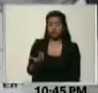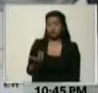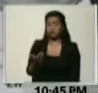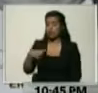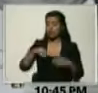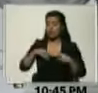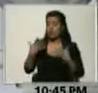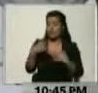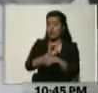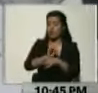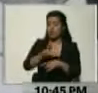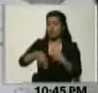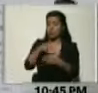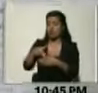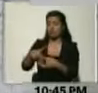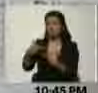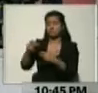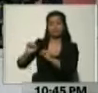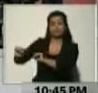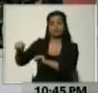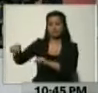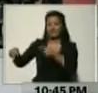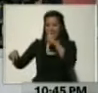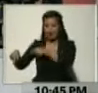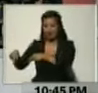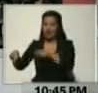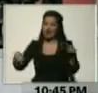nacional. Es un hipócrita y farsante, ¿vale?